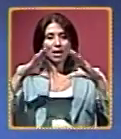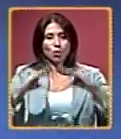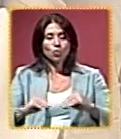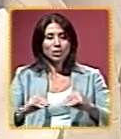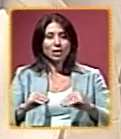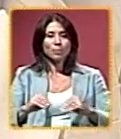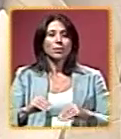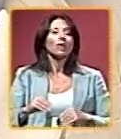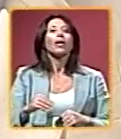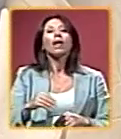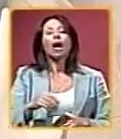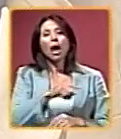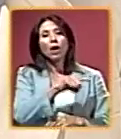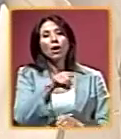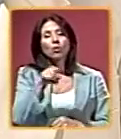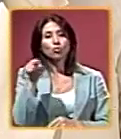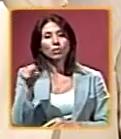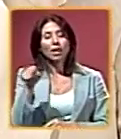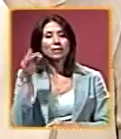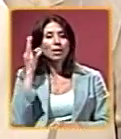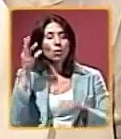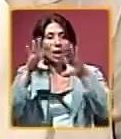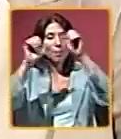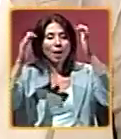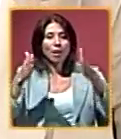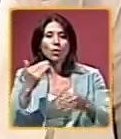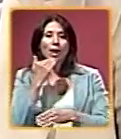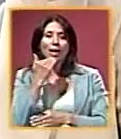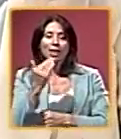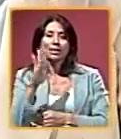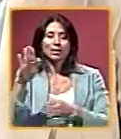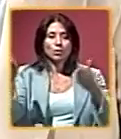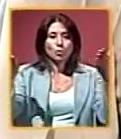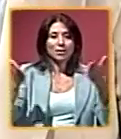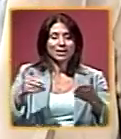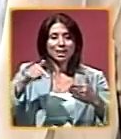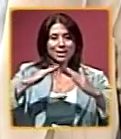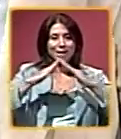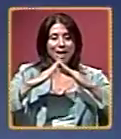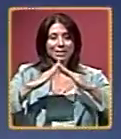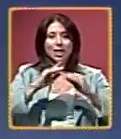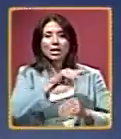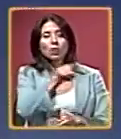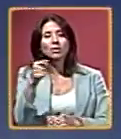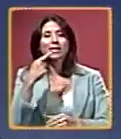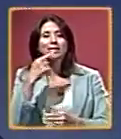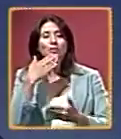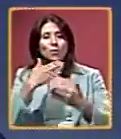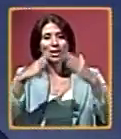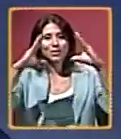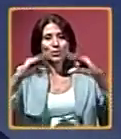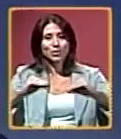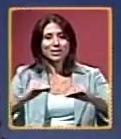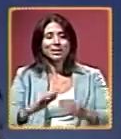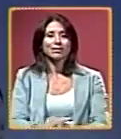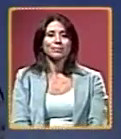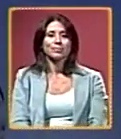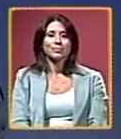A usted, señora embajadora, agradecerle su presencia en esta su casa, y a ustedes decirles buenas noches.